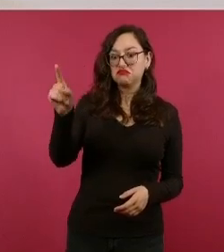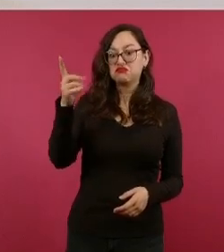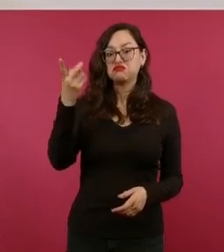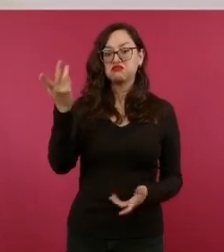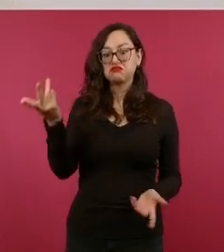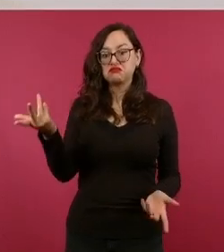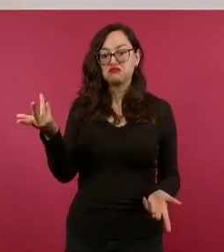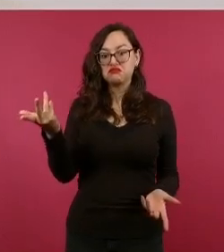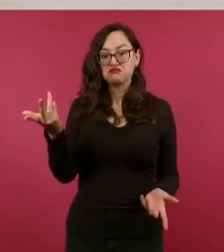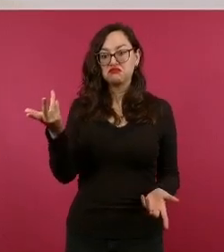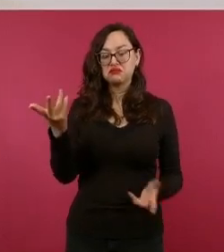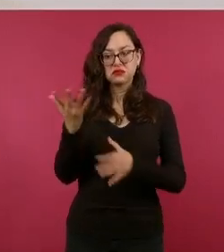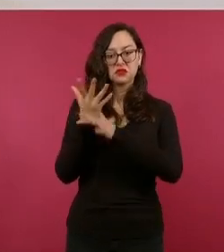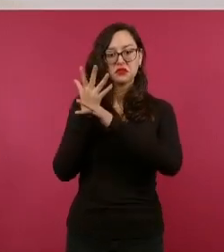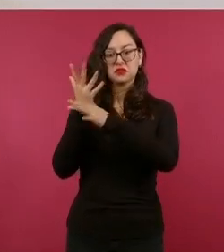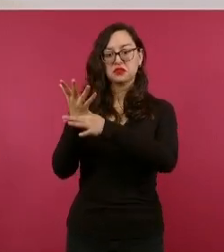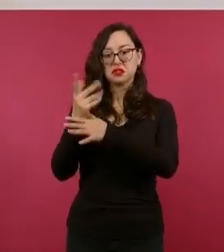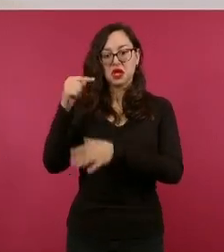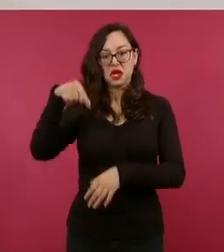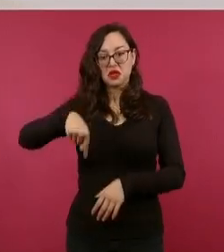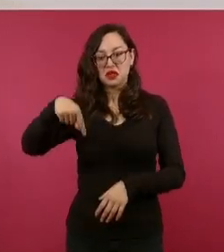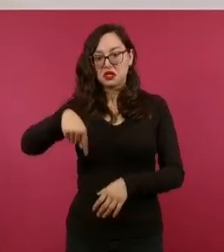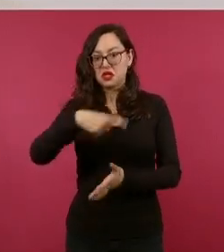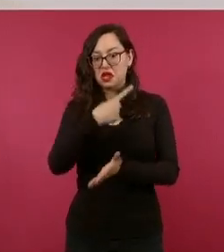pueden censurarnos.